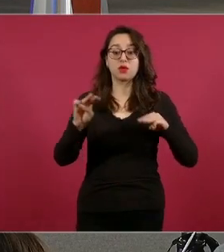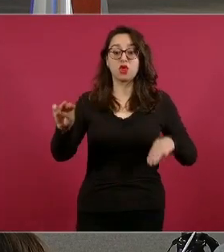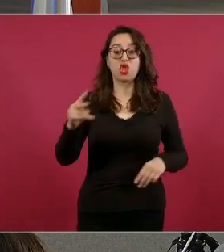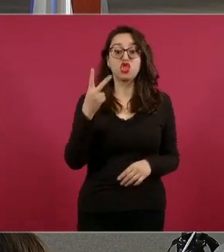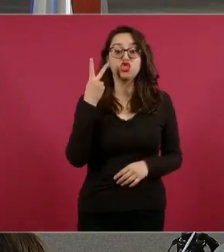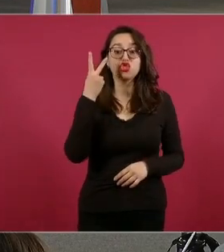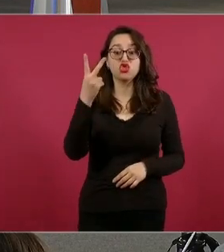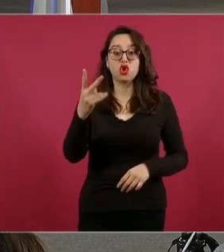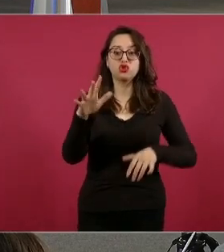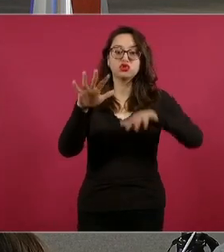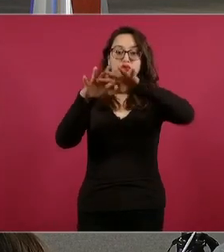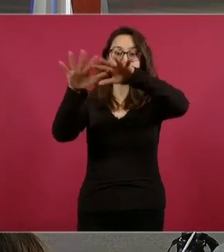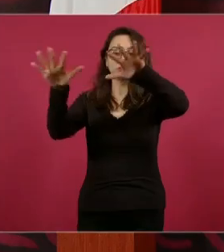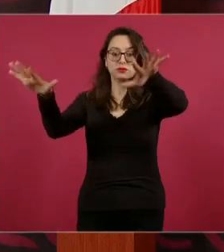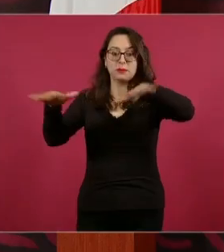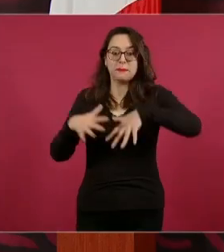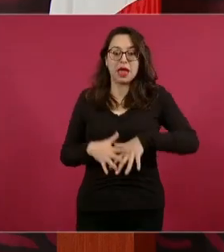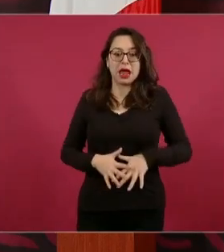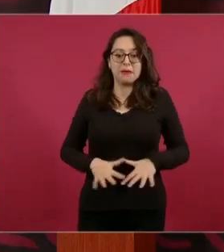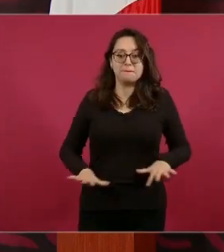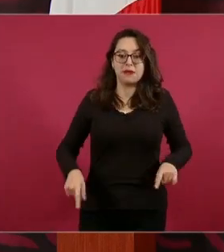océanos,